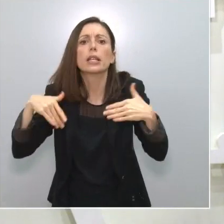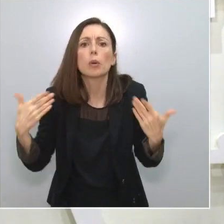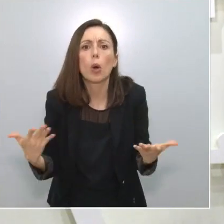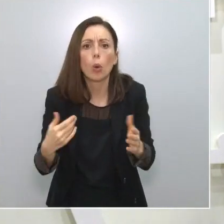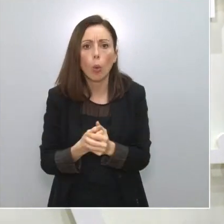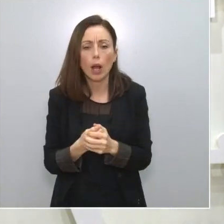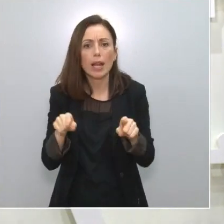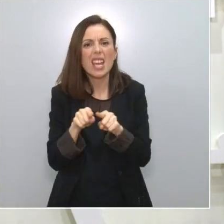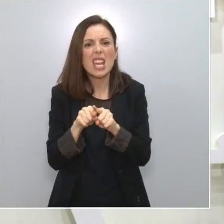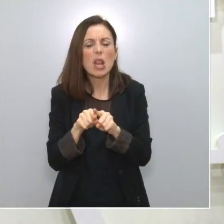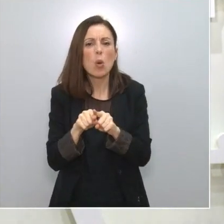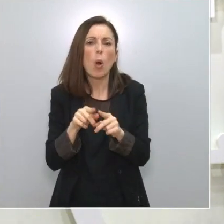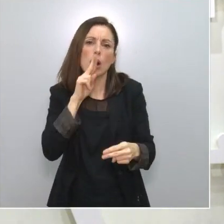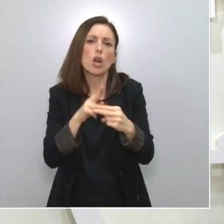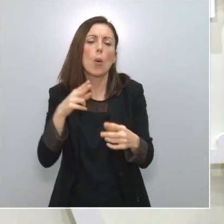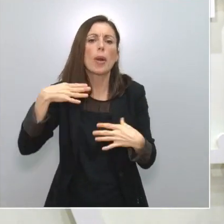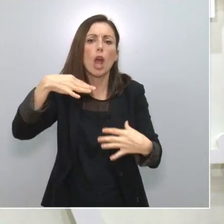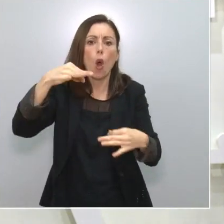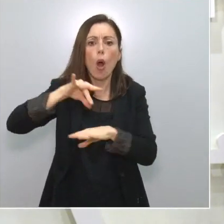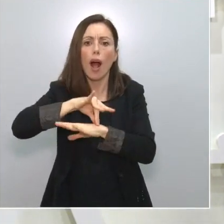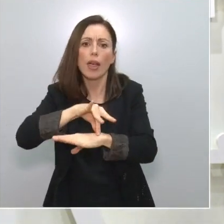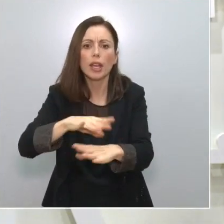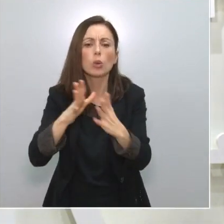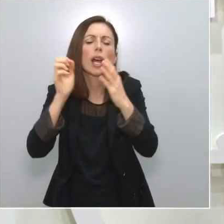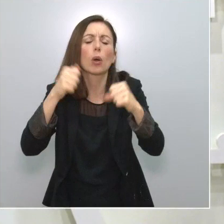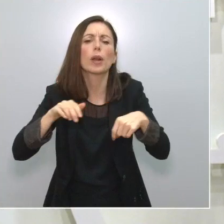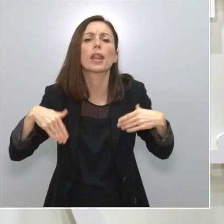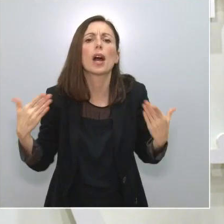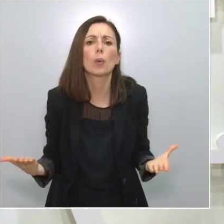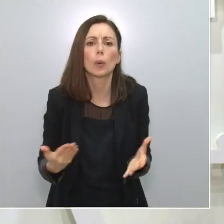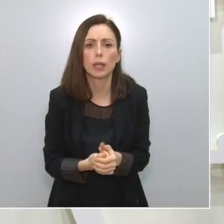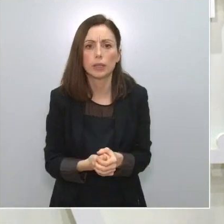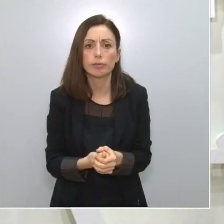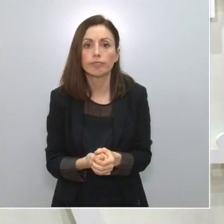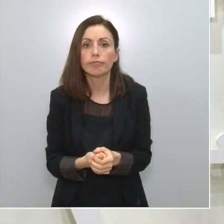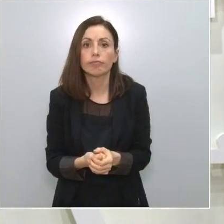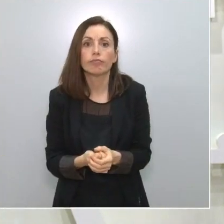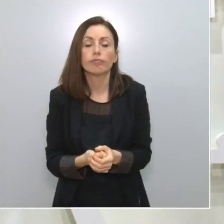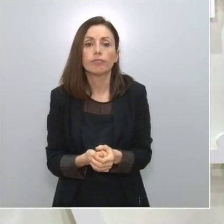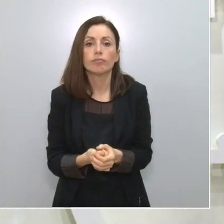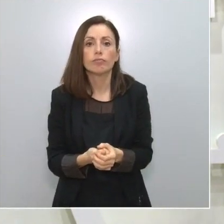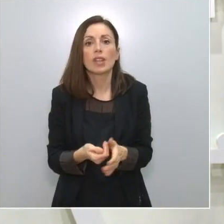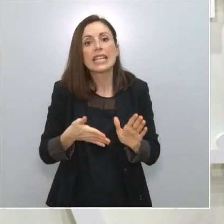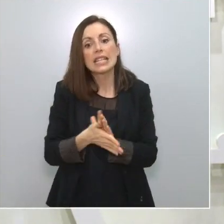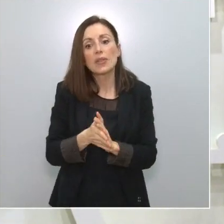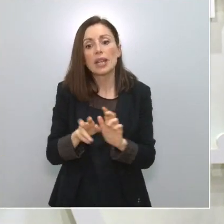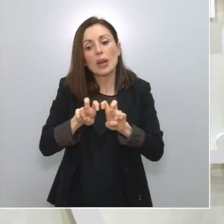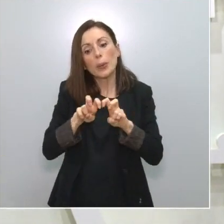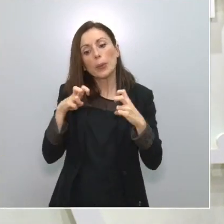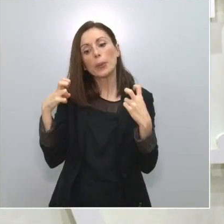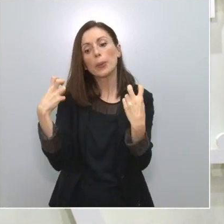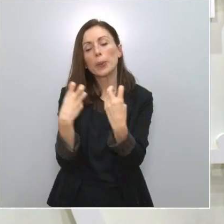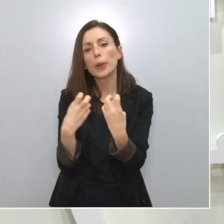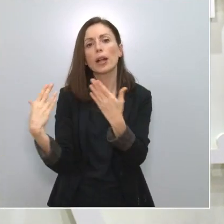hoja de ruta de ese acuerdo. Yo entiendo que no es lo que están buscando, no es que nos sentemos para